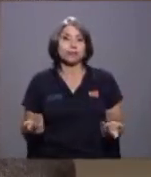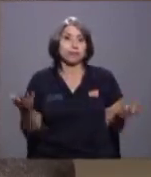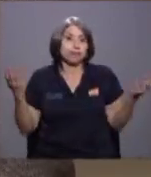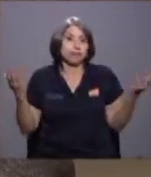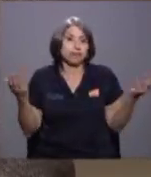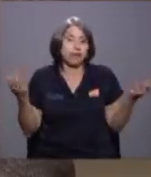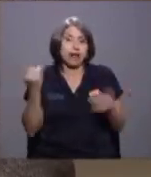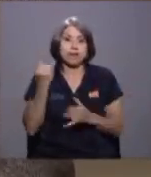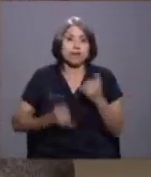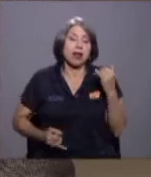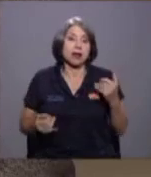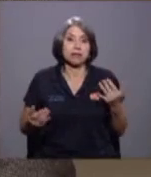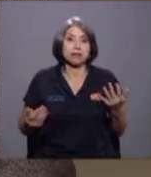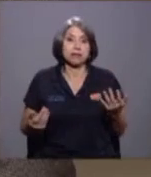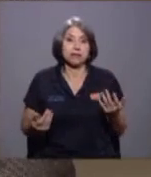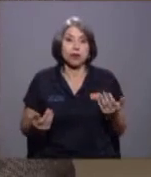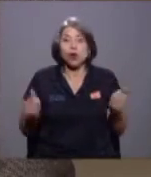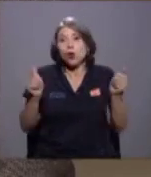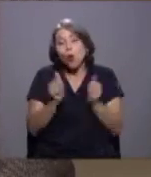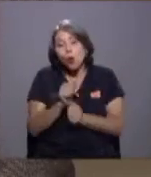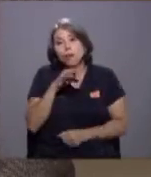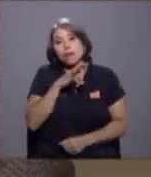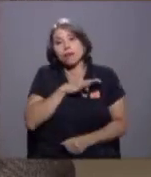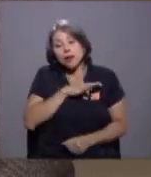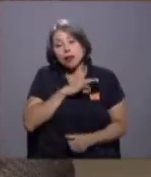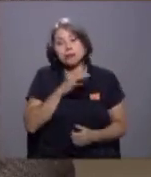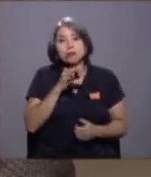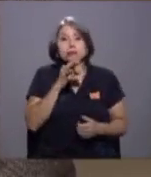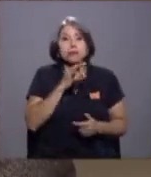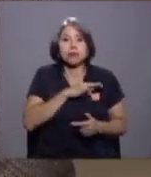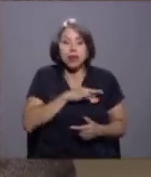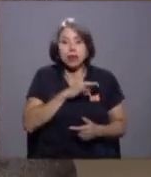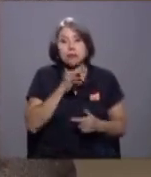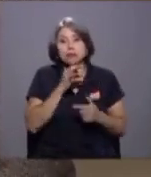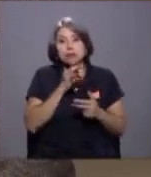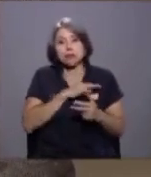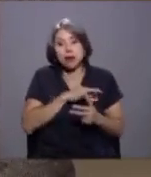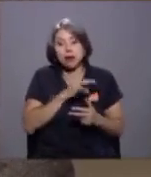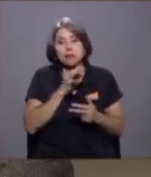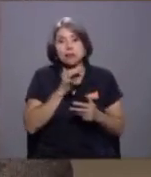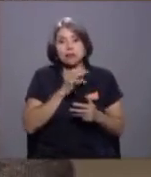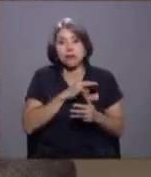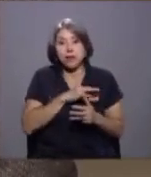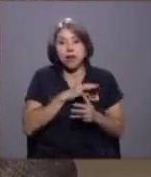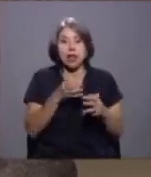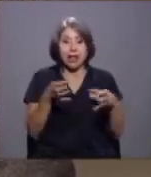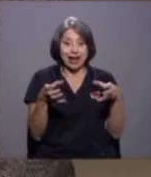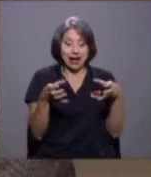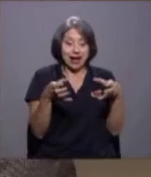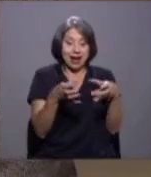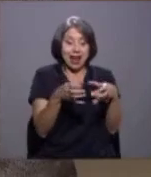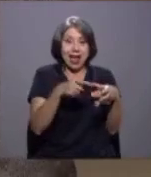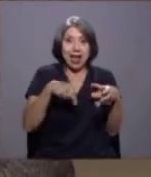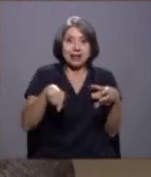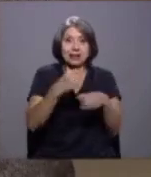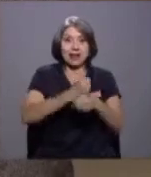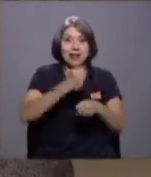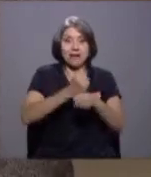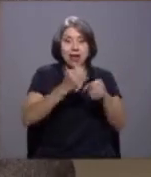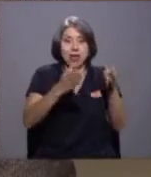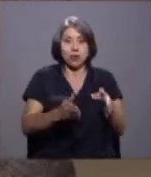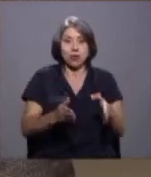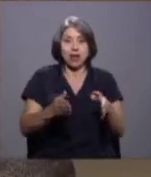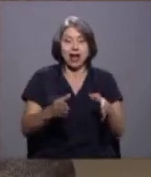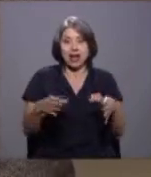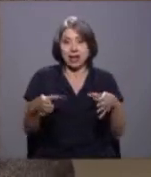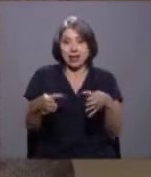final de cuentas, a punta de privilegios, a la clase trabajadora y a la clase media costarricense y a los